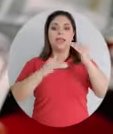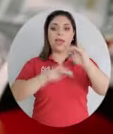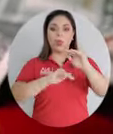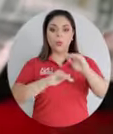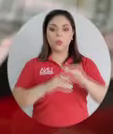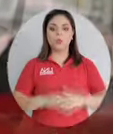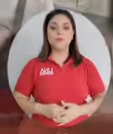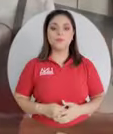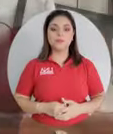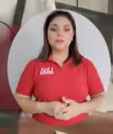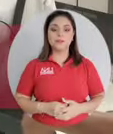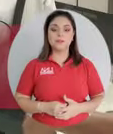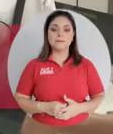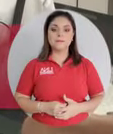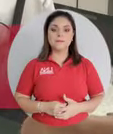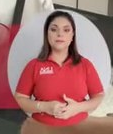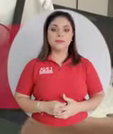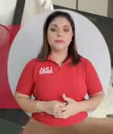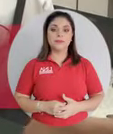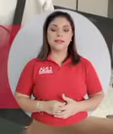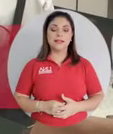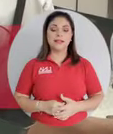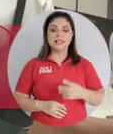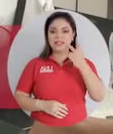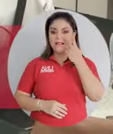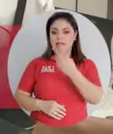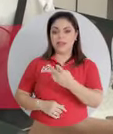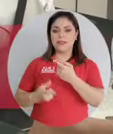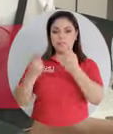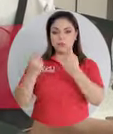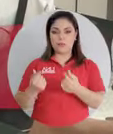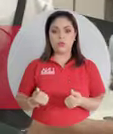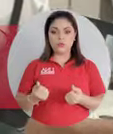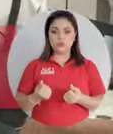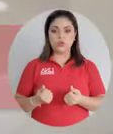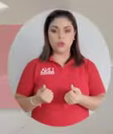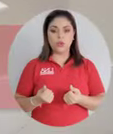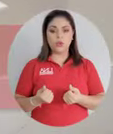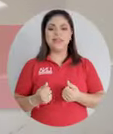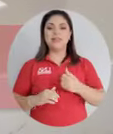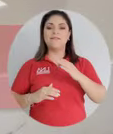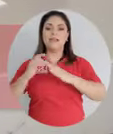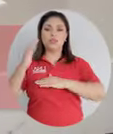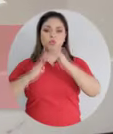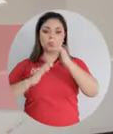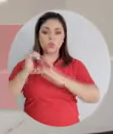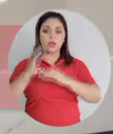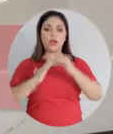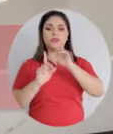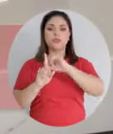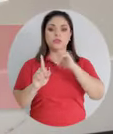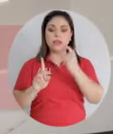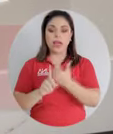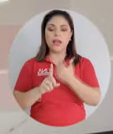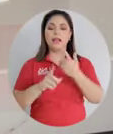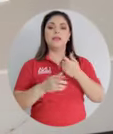refleja en el presupuesto para inversión social, se refleja en el presupuesto para